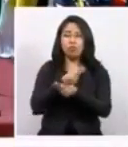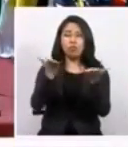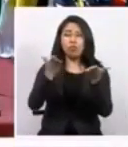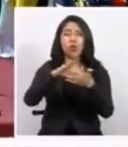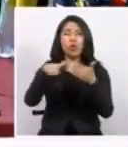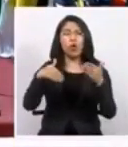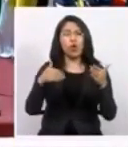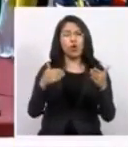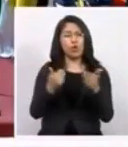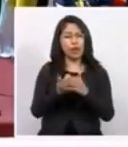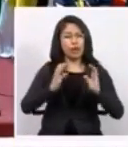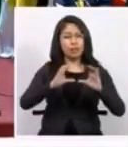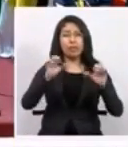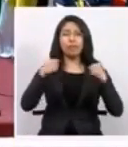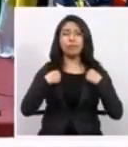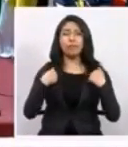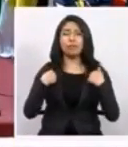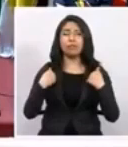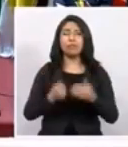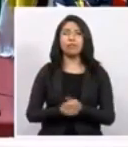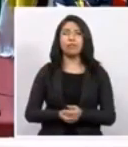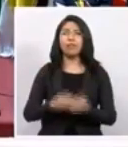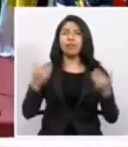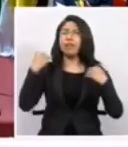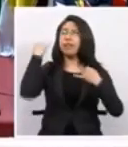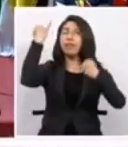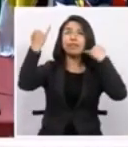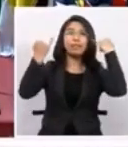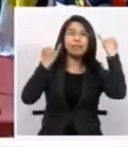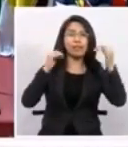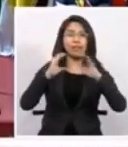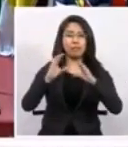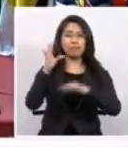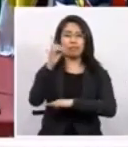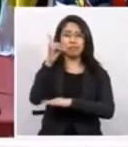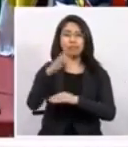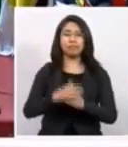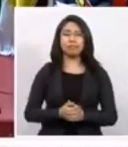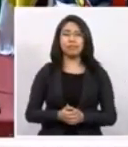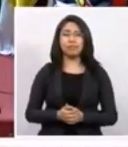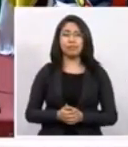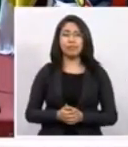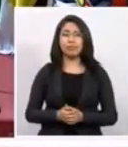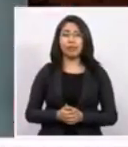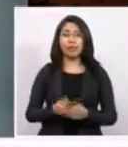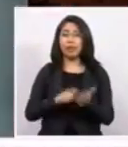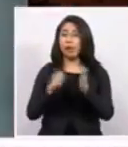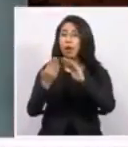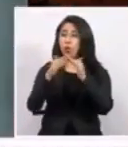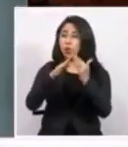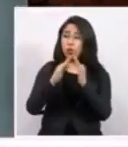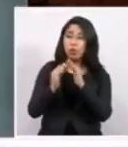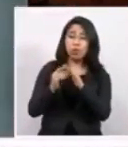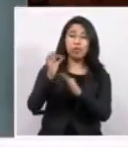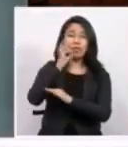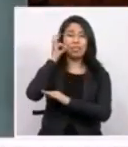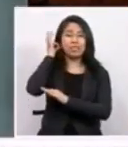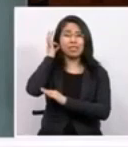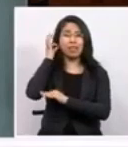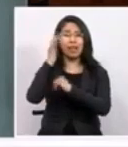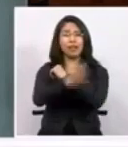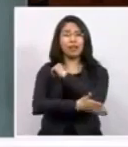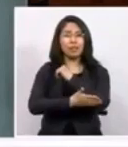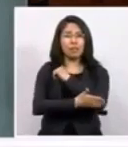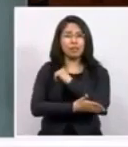el potencial que tenemos, iniciativas y capacidades de Bolivia. Desde lo comunitario de los pueblos originarios y